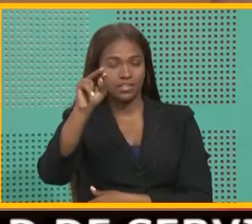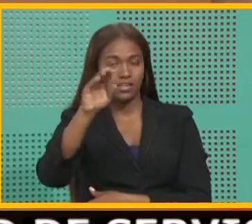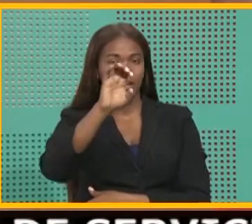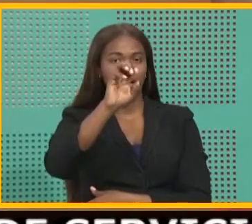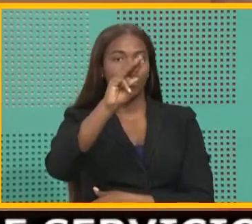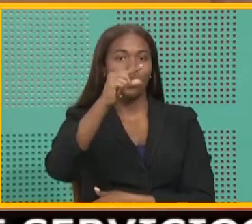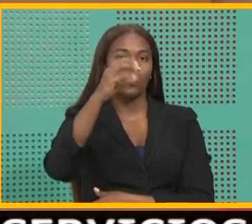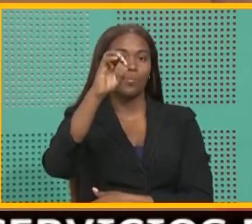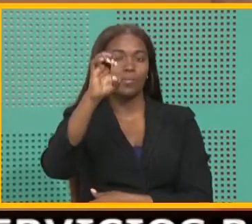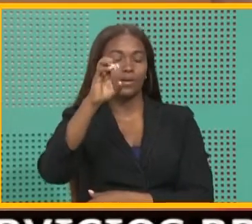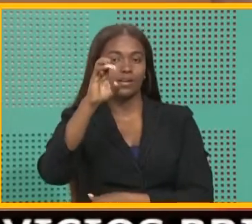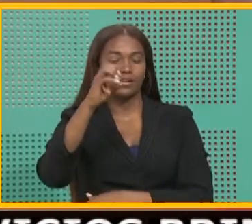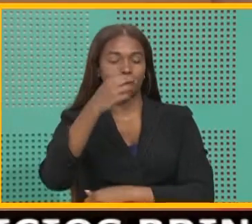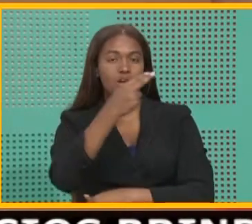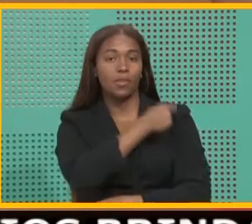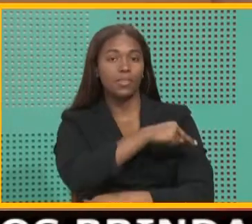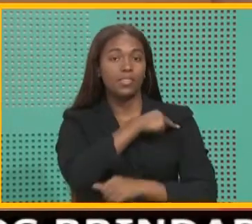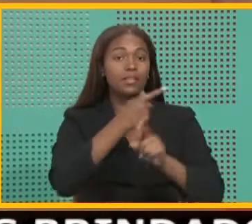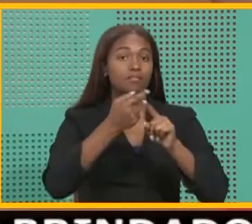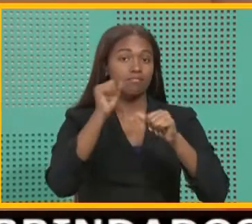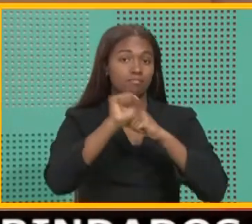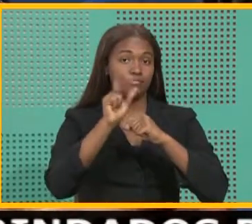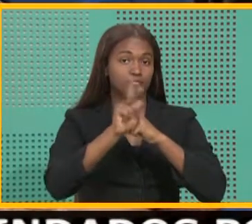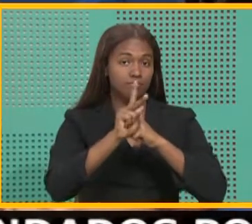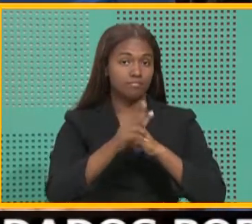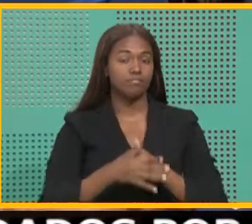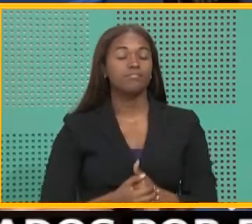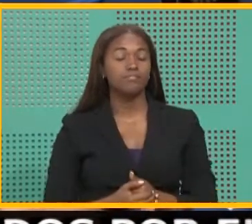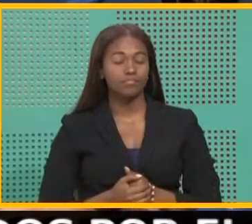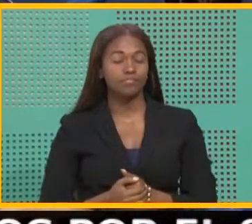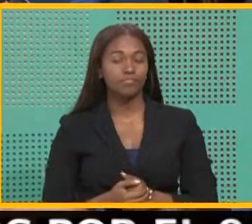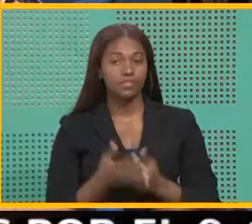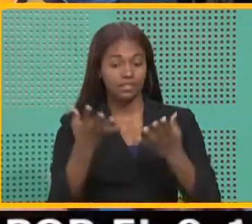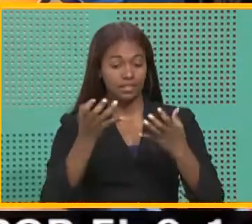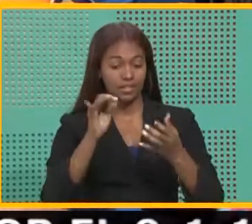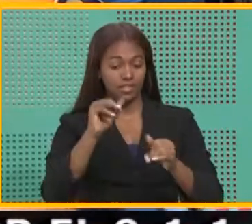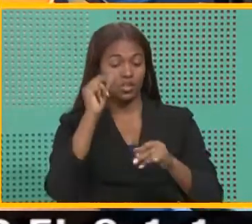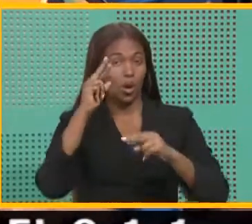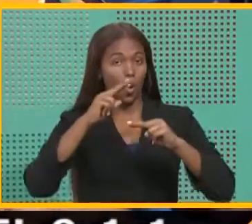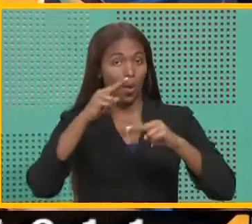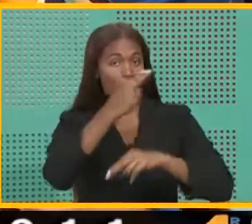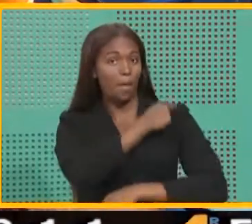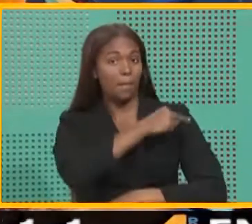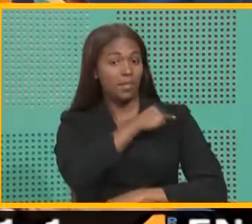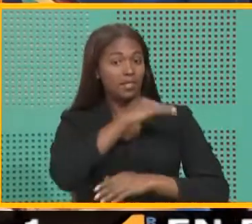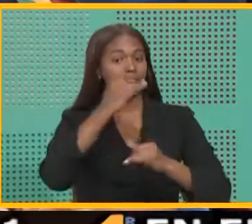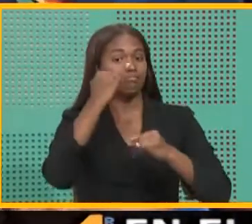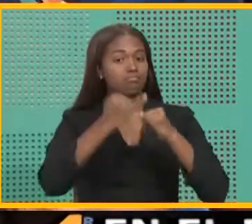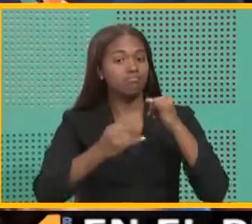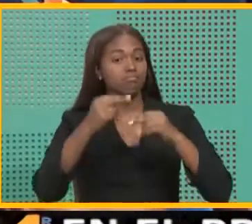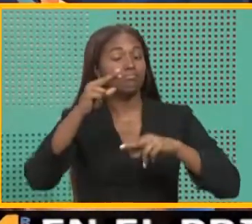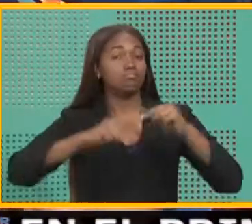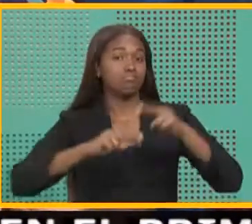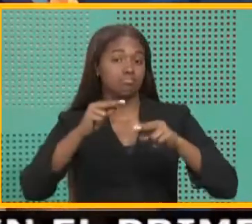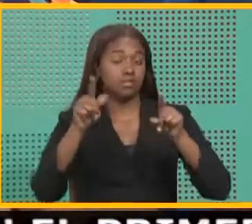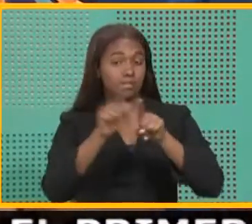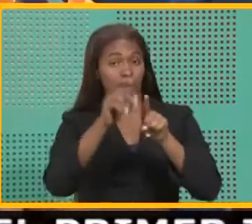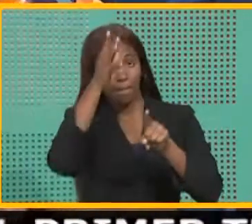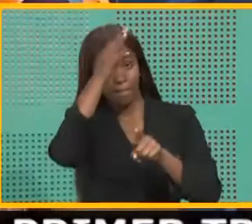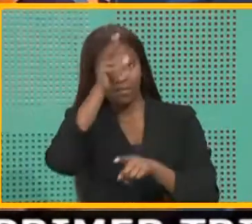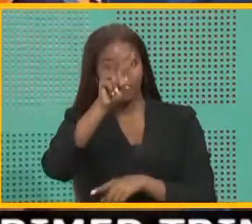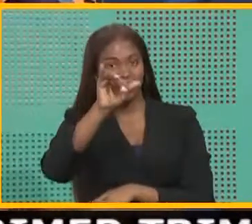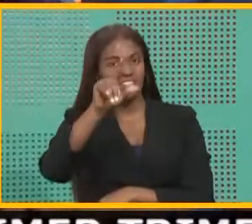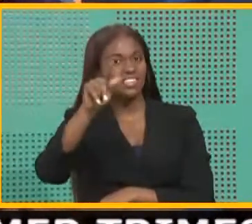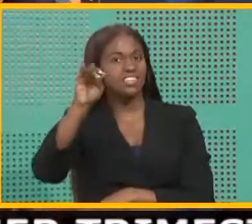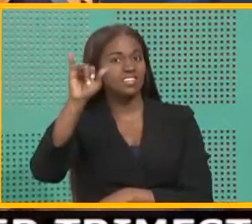el Hospital Musa de San Pedro de Macorís. Quiero que ese hospital también se termine, no solamente ese, sino también el Hospital Padre Villini, que es un hospital también